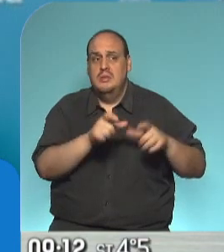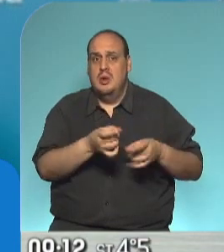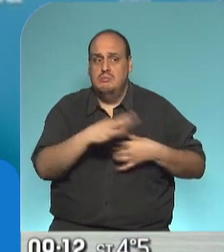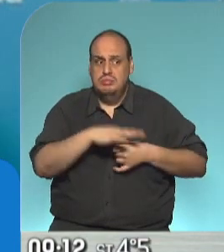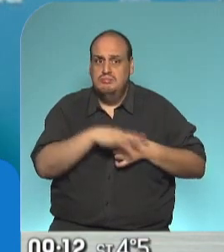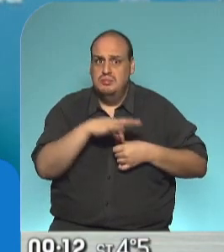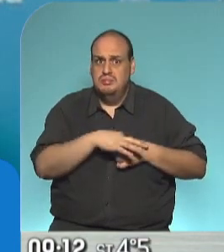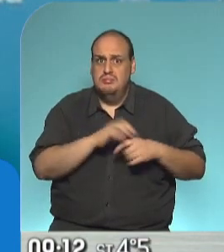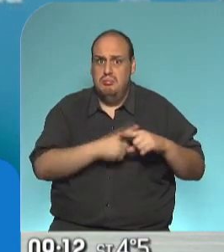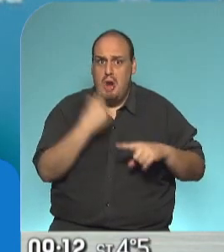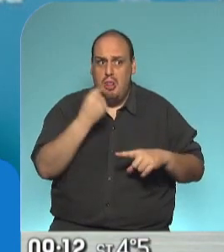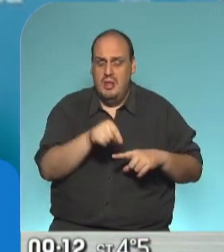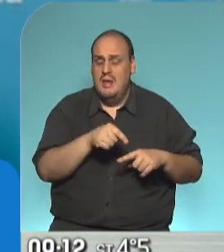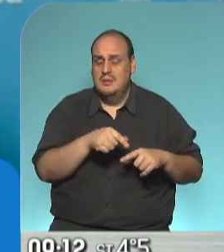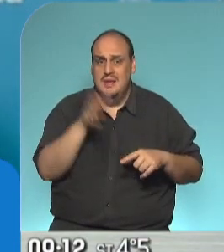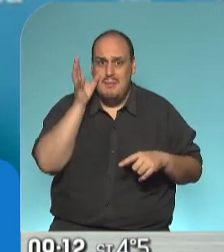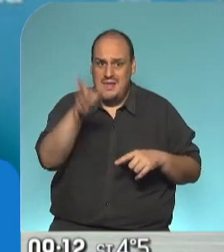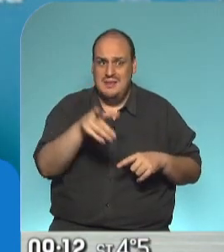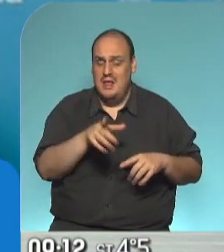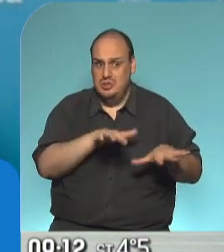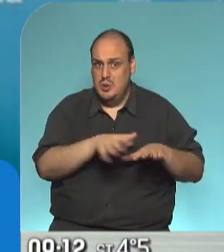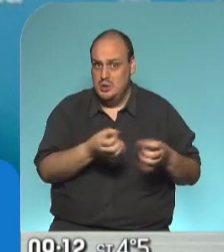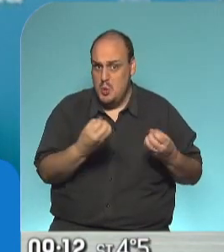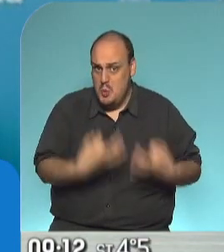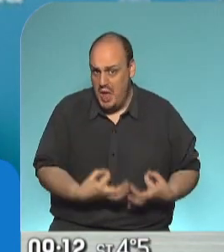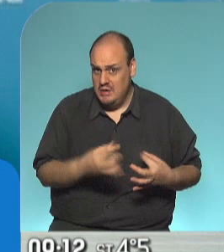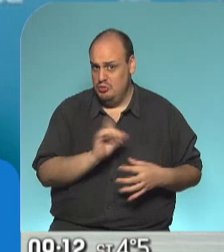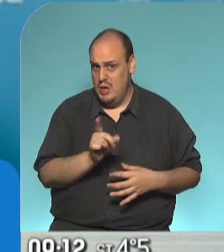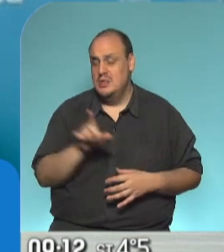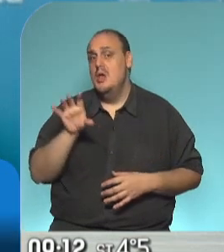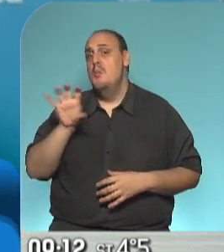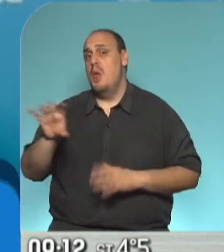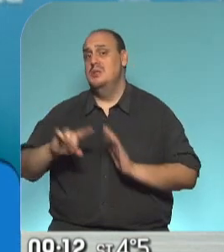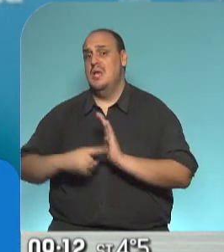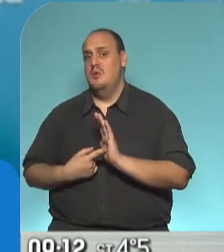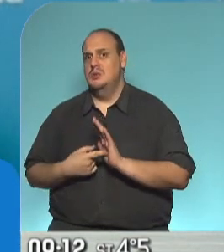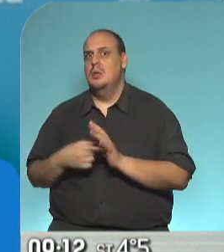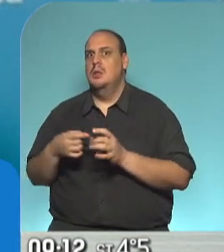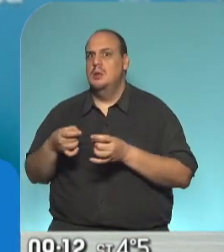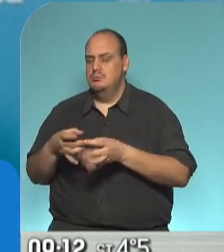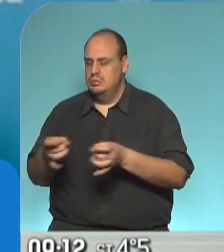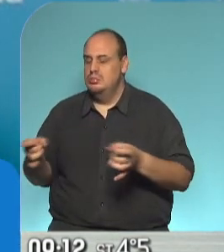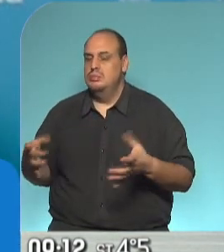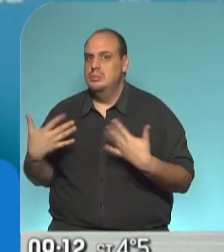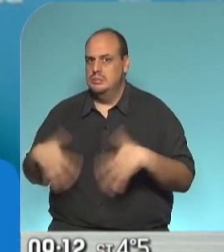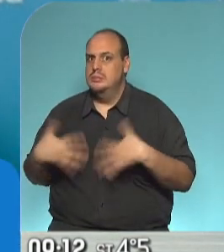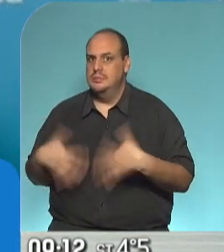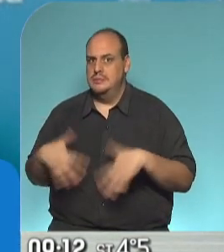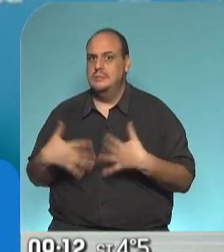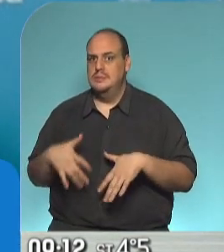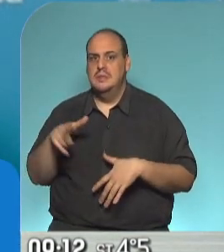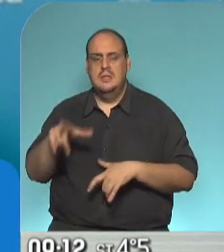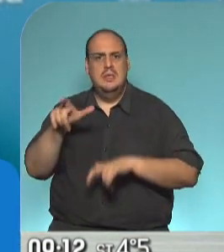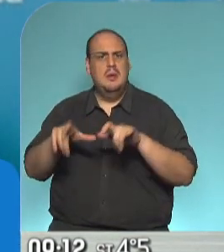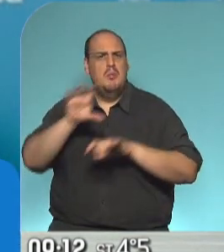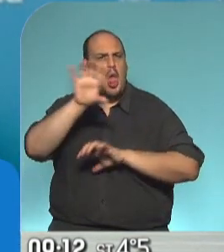es alto. La situación no es buena. Provincia de Buenos Aires tiene un aumento relevante del número de casos, tenemos